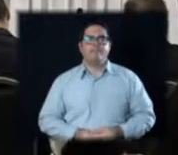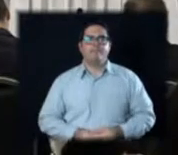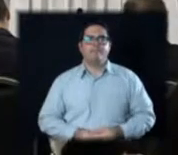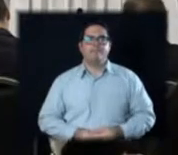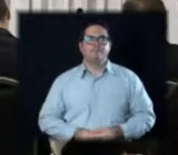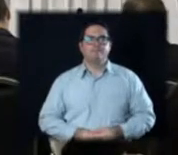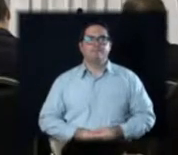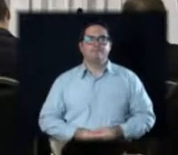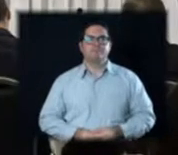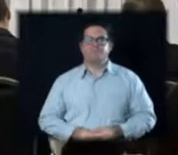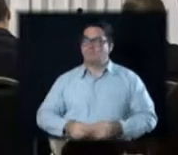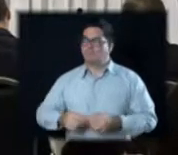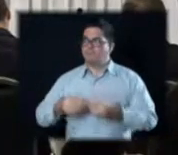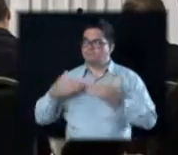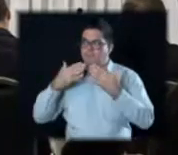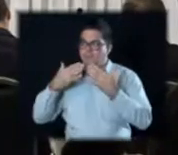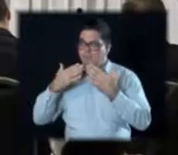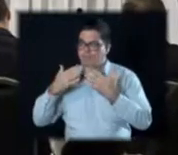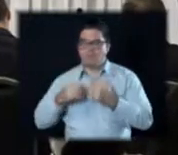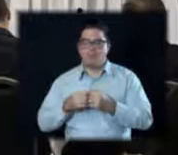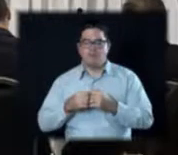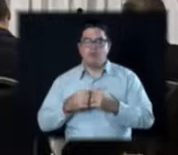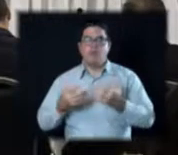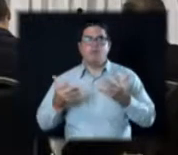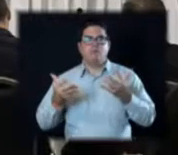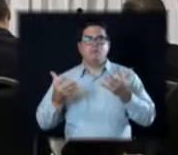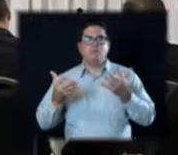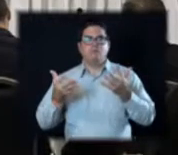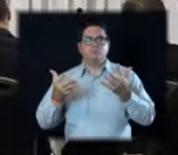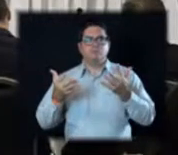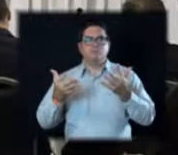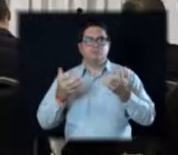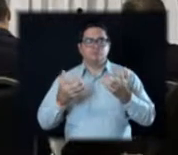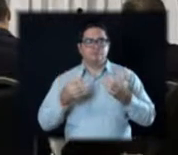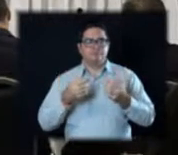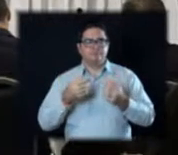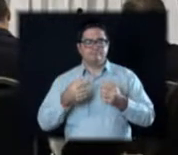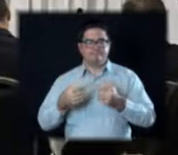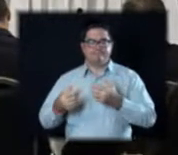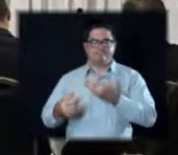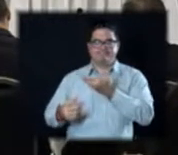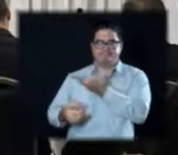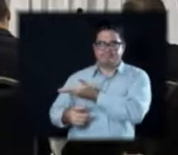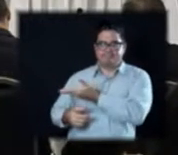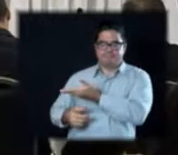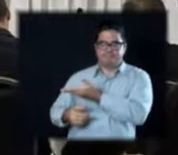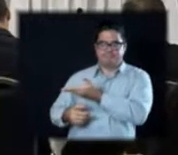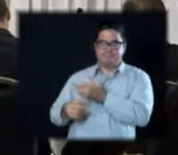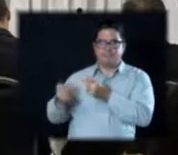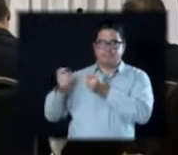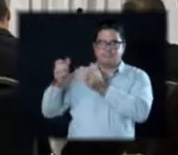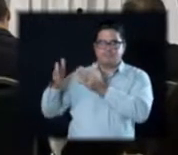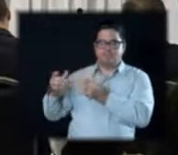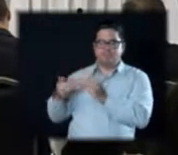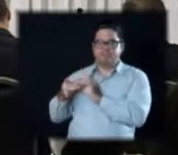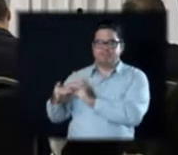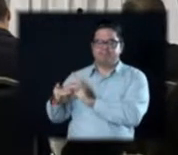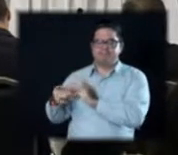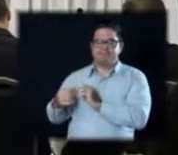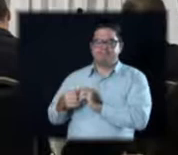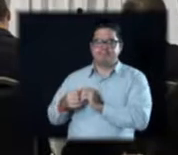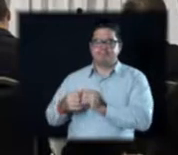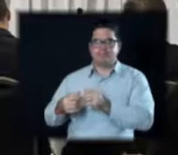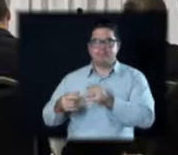¿Tenía usted una pregunta? Sí. Muchas gracias. Yo quería unirme a los comentarios del